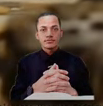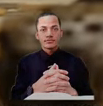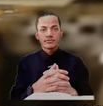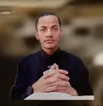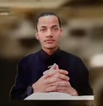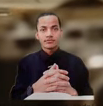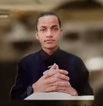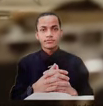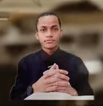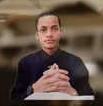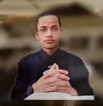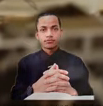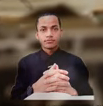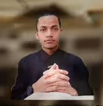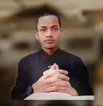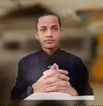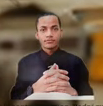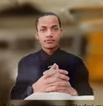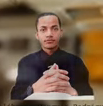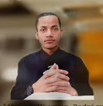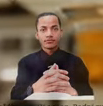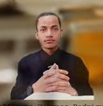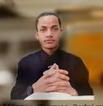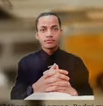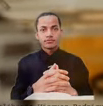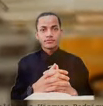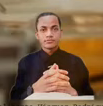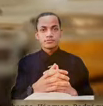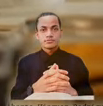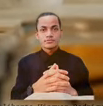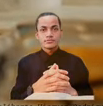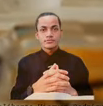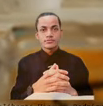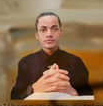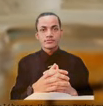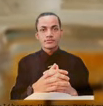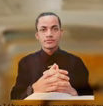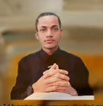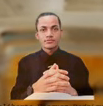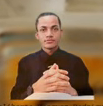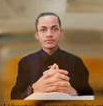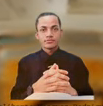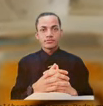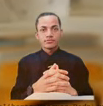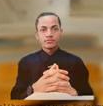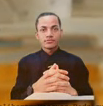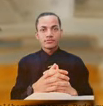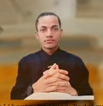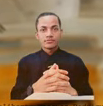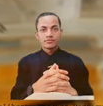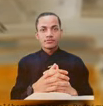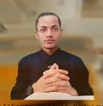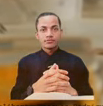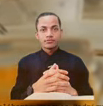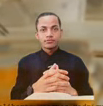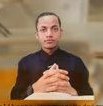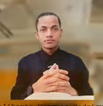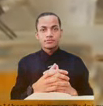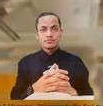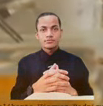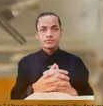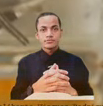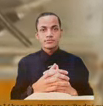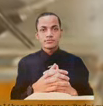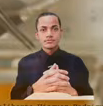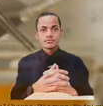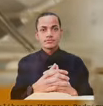podrían haber reunido los huesos y haberlos colocado en una tumba en las dunas de arena, sin ser conscientes de que son fósiles. Más tarde,